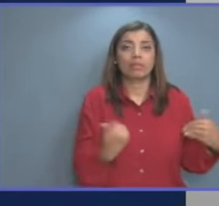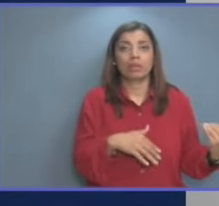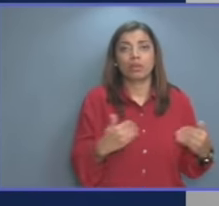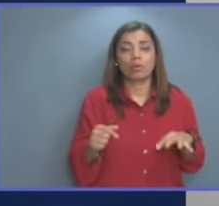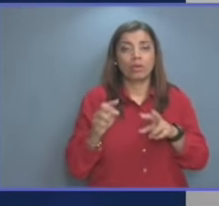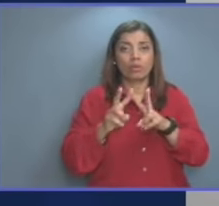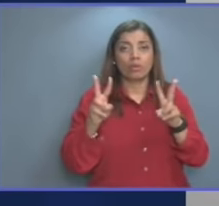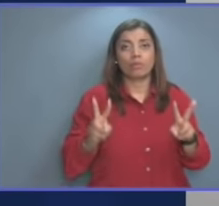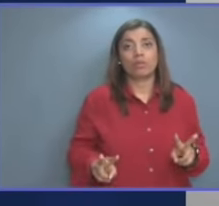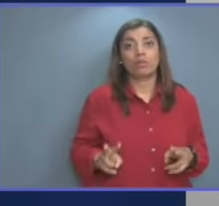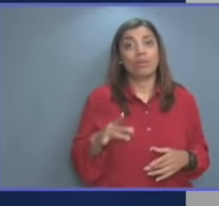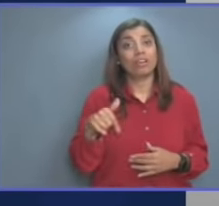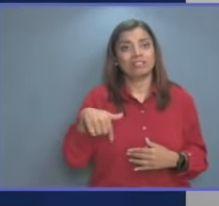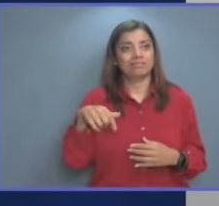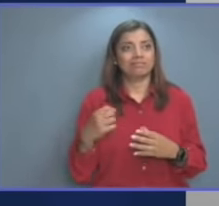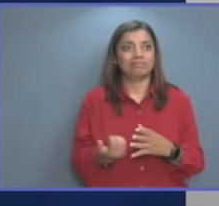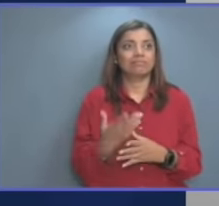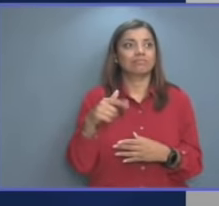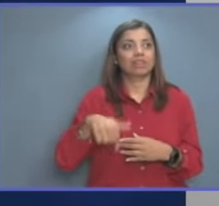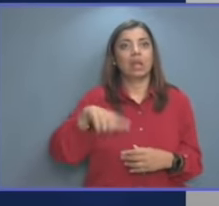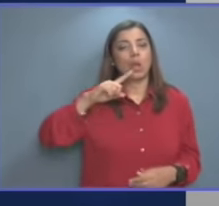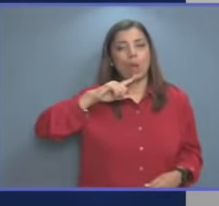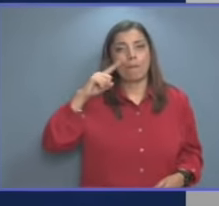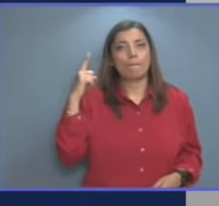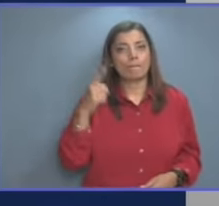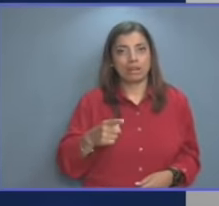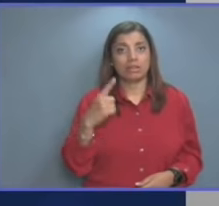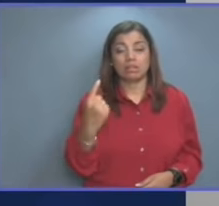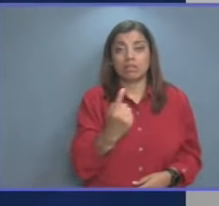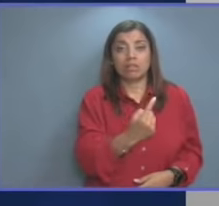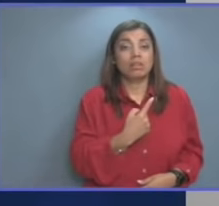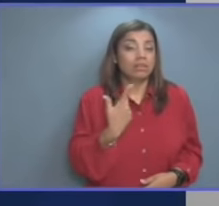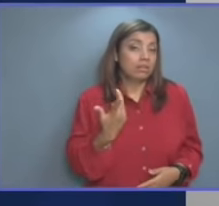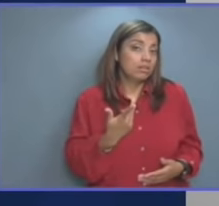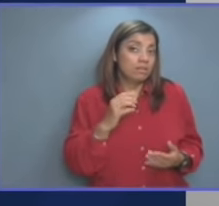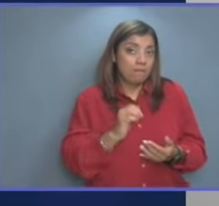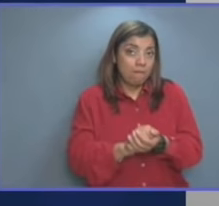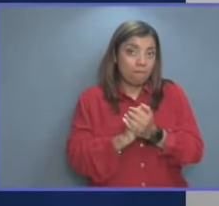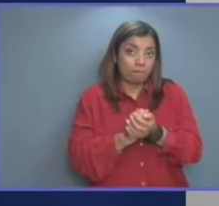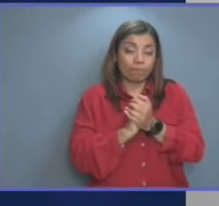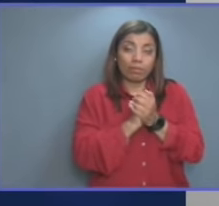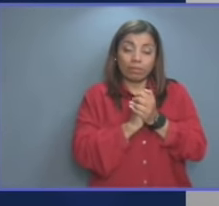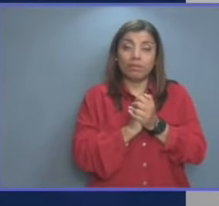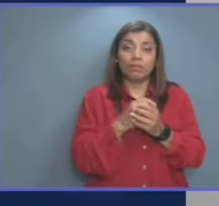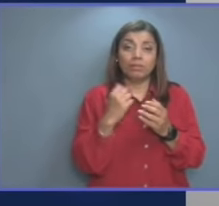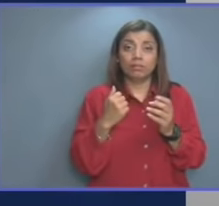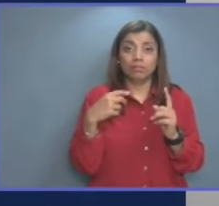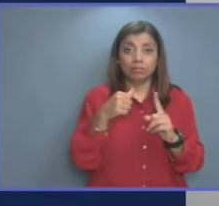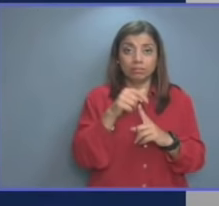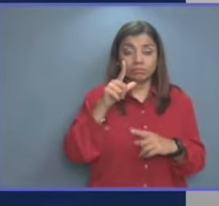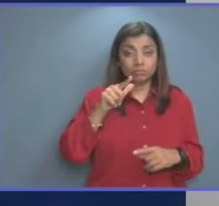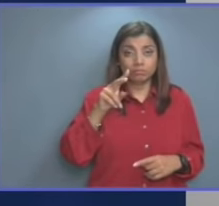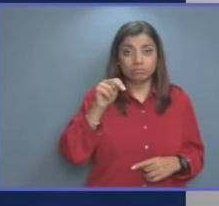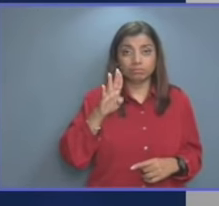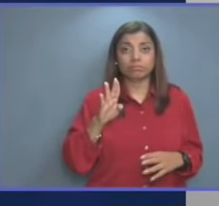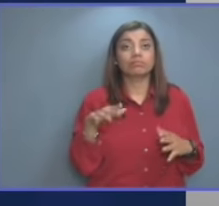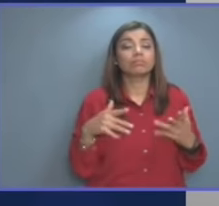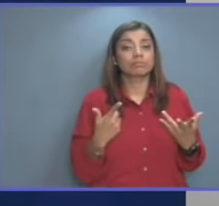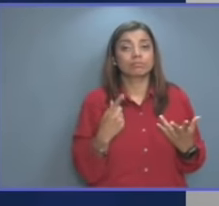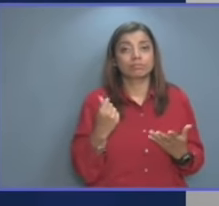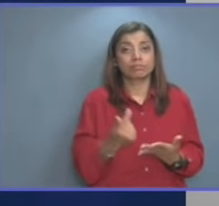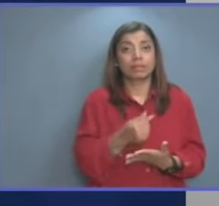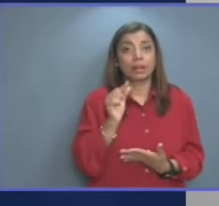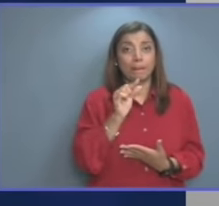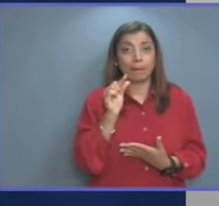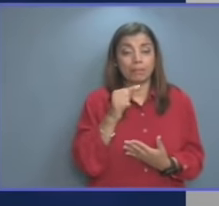a los tiempos actuales será obligatorio que aquella persona que opera un juego de apuesta deberá notificarlo ante la lnb para obtener su